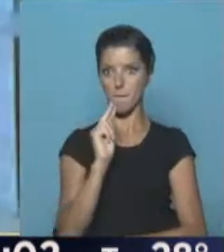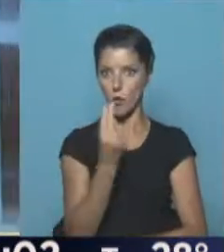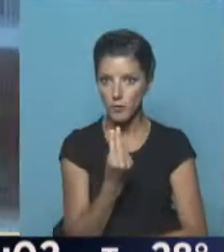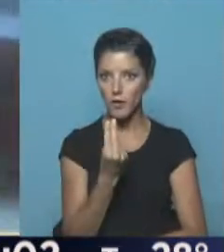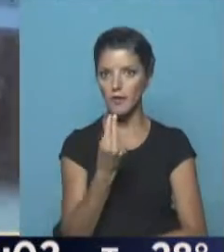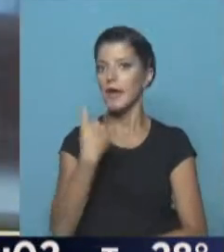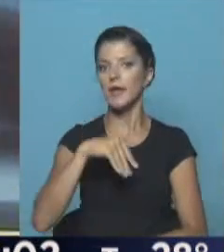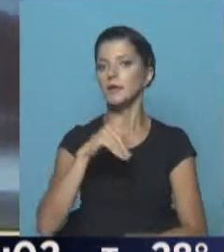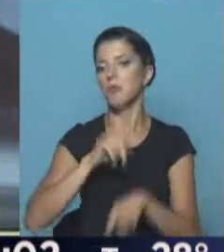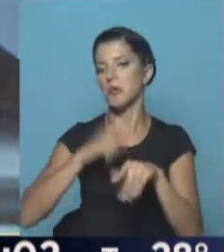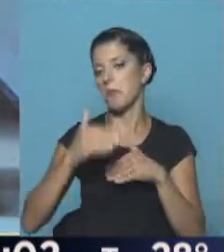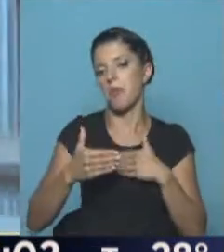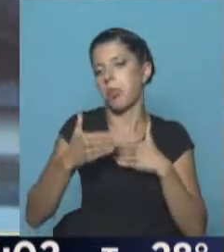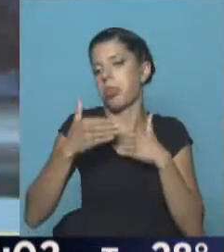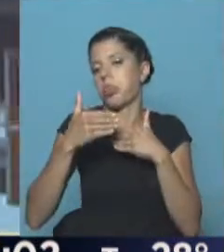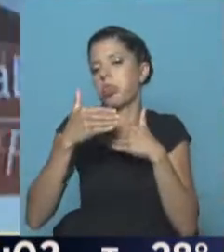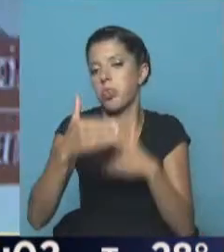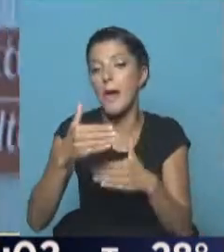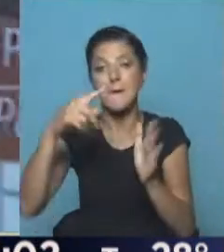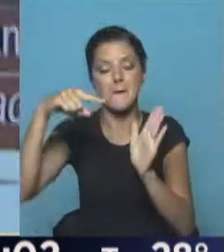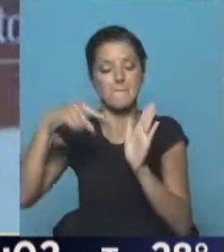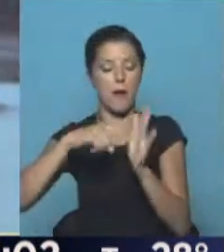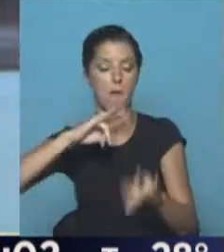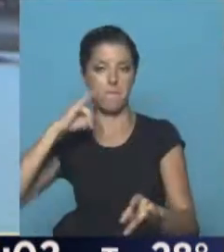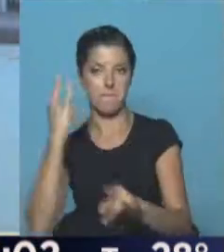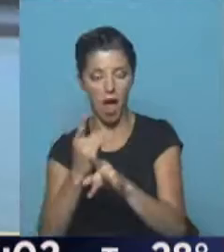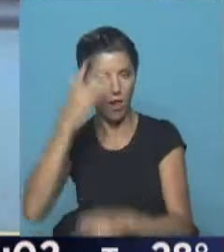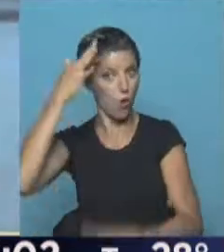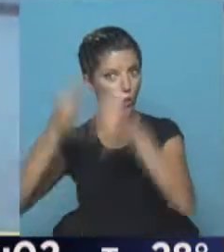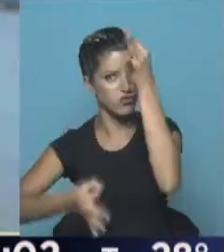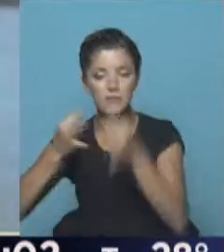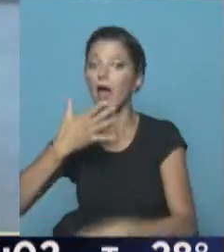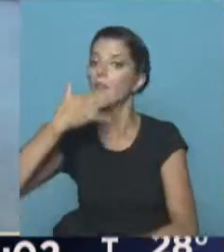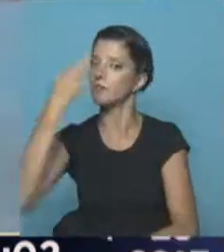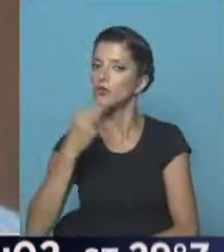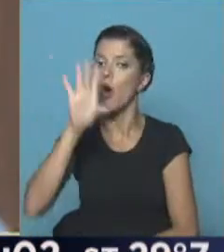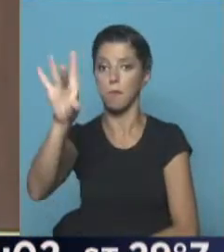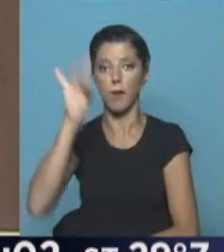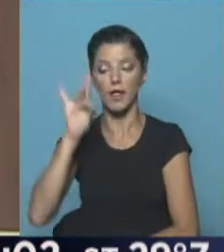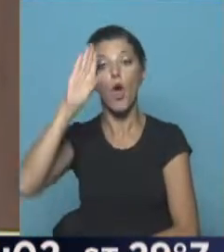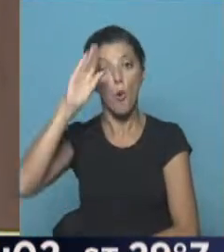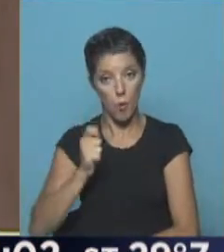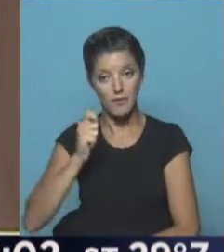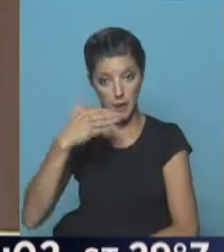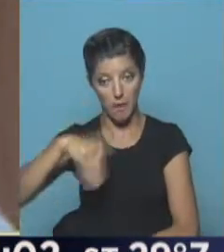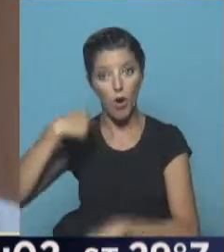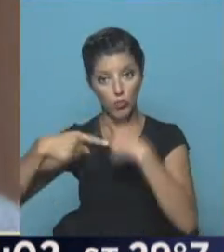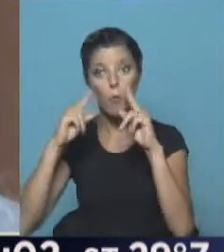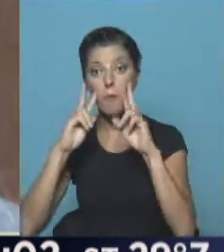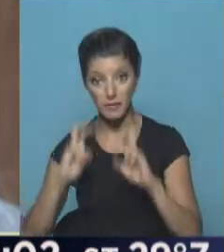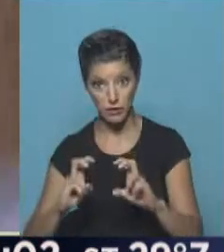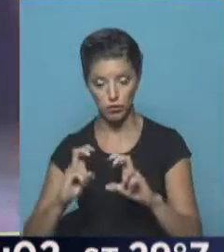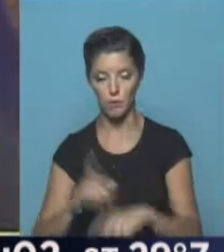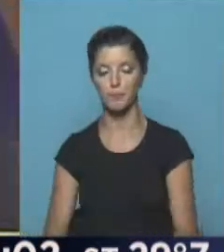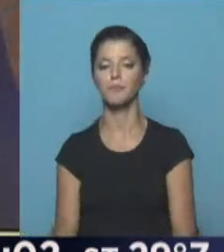impase un impase más que todo judicial sin embargo la justicia en este caso ha designado a un sucesor el caso avanza el